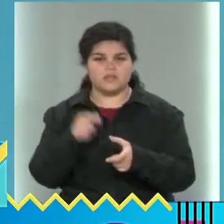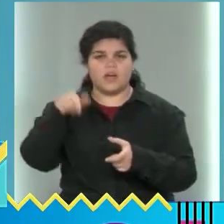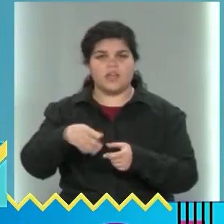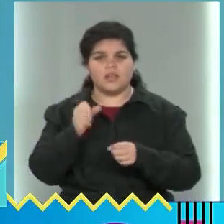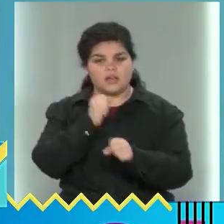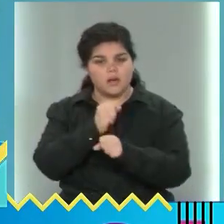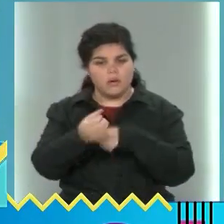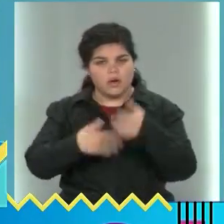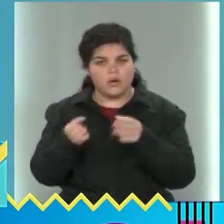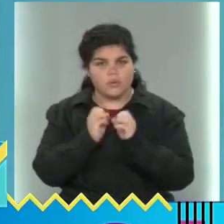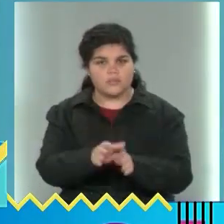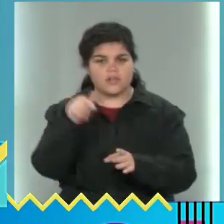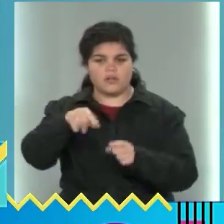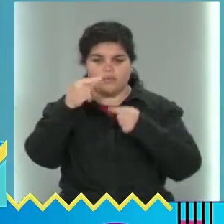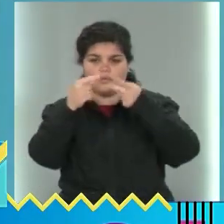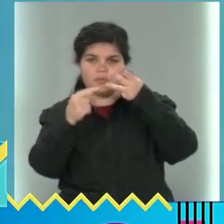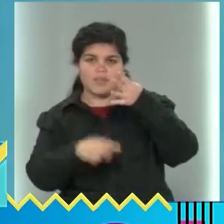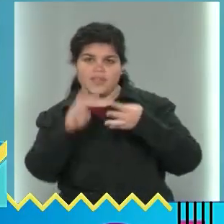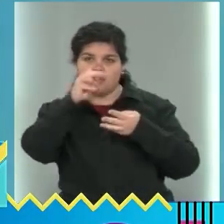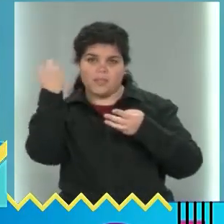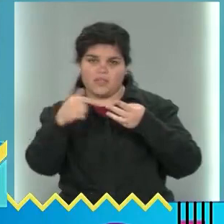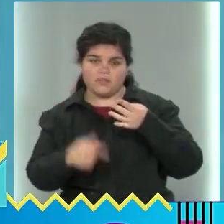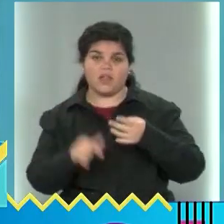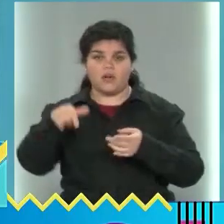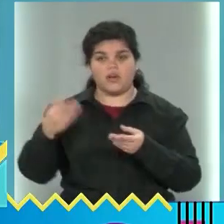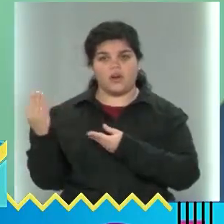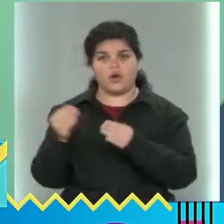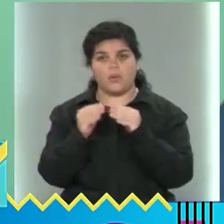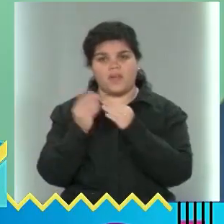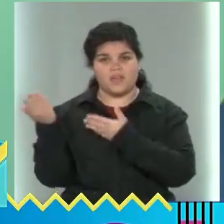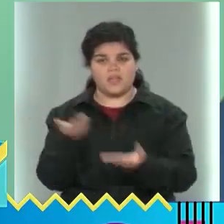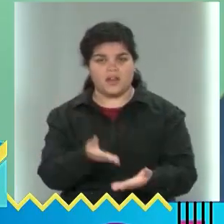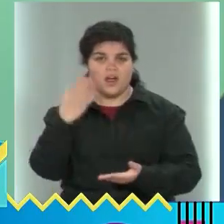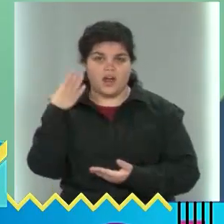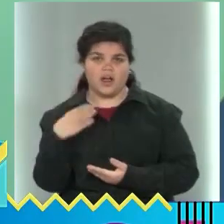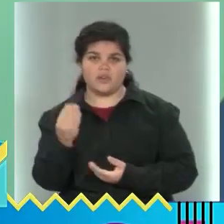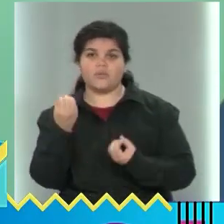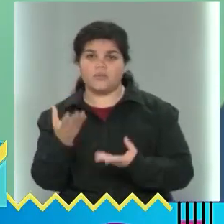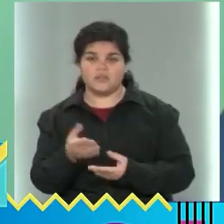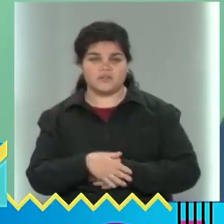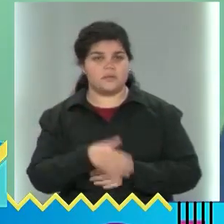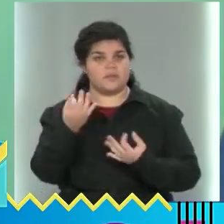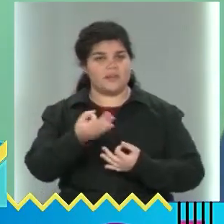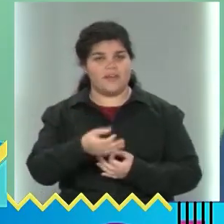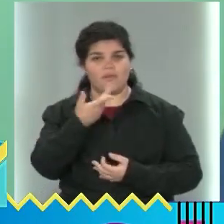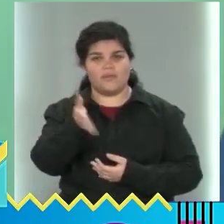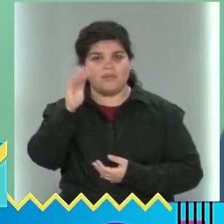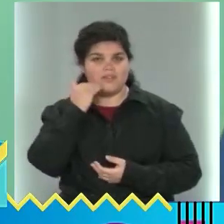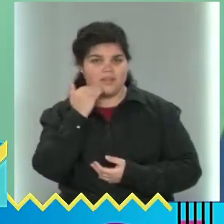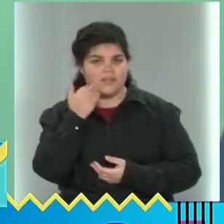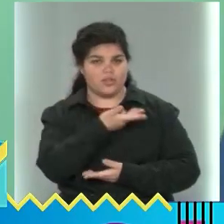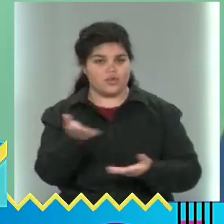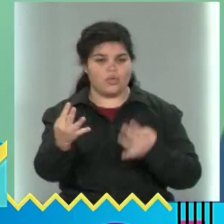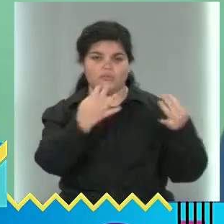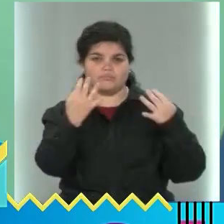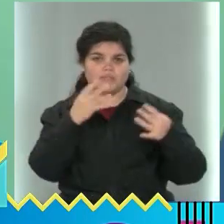que empezamos a tocar hoy y para eso presento a mi compañera Carolina. Buenas tardes, Caro. Buenas tardes, Fer, muy bien, y saludamos a todos aquellos que están a través de